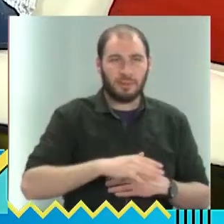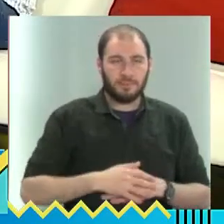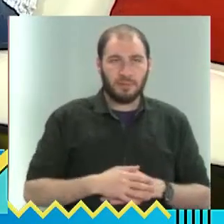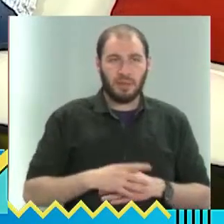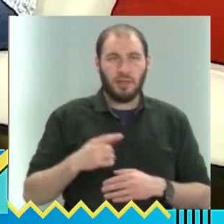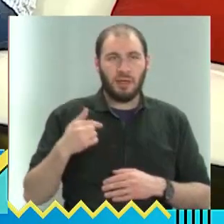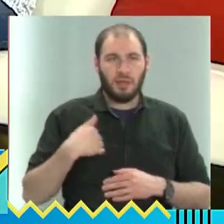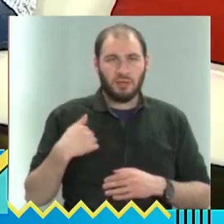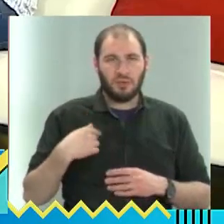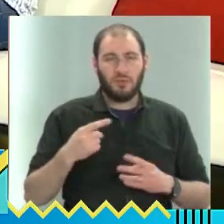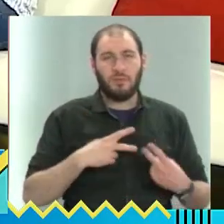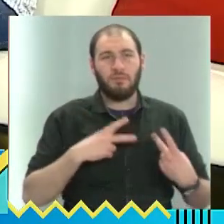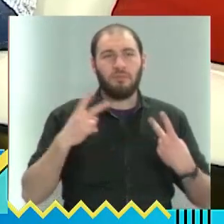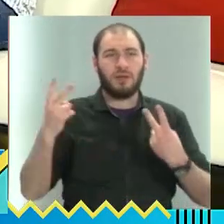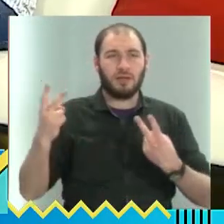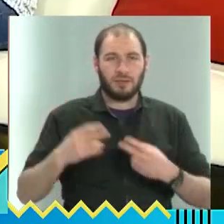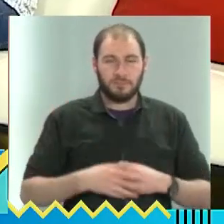tenido la oportunidad de viajar